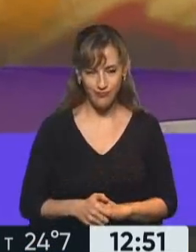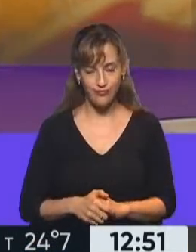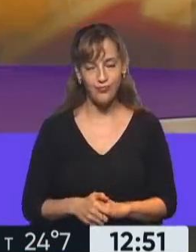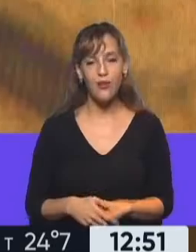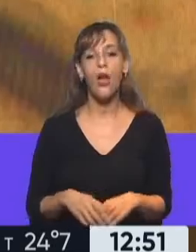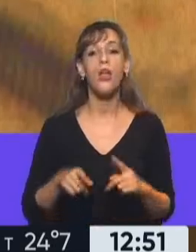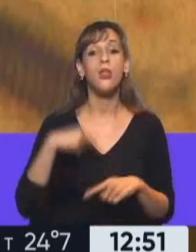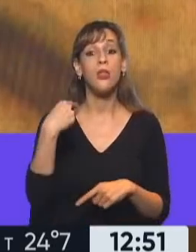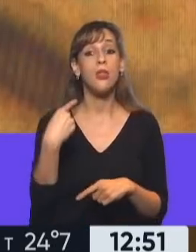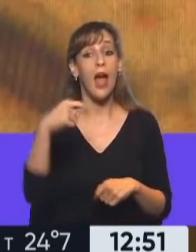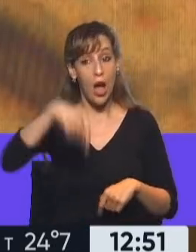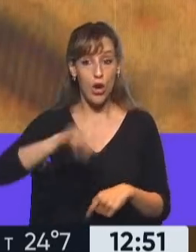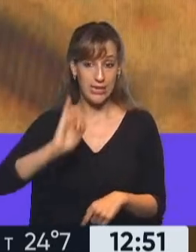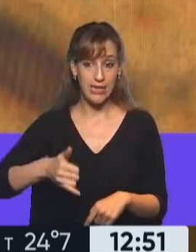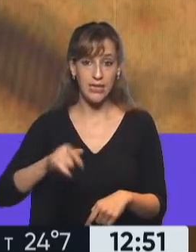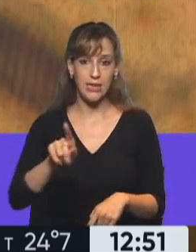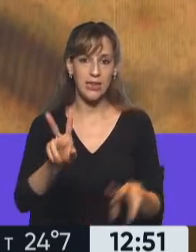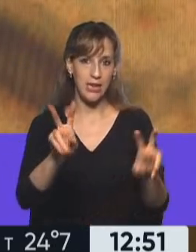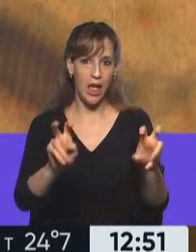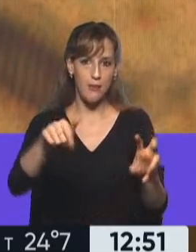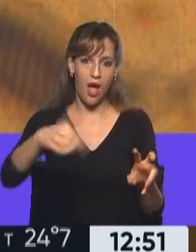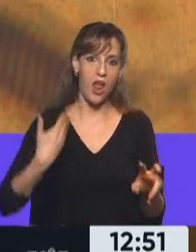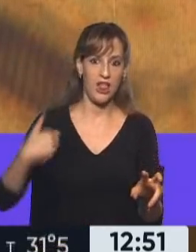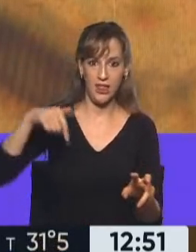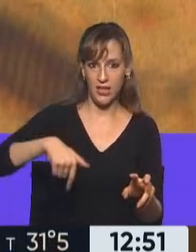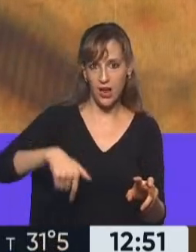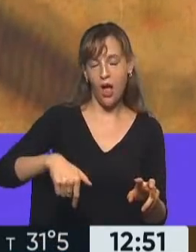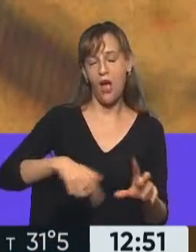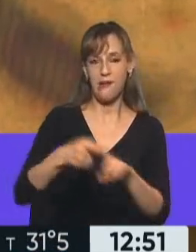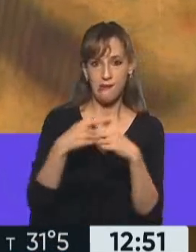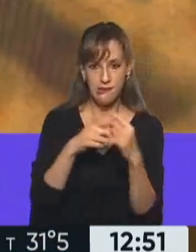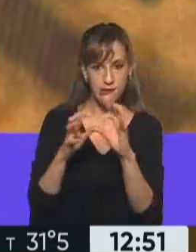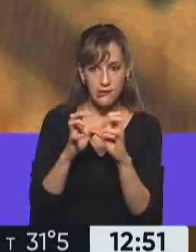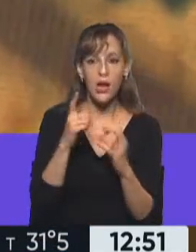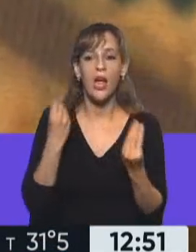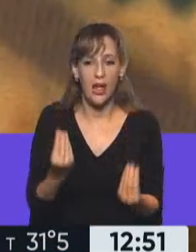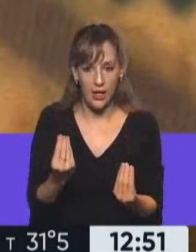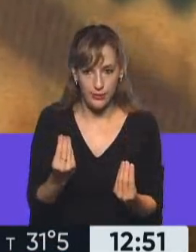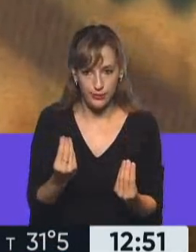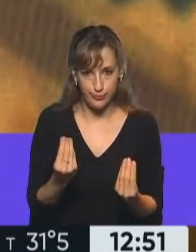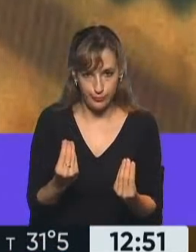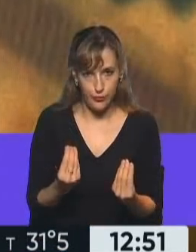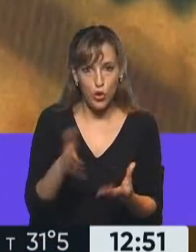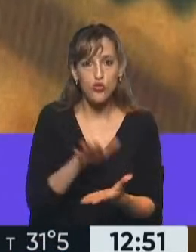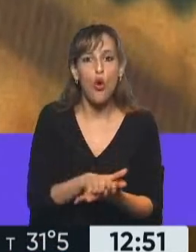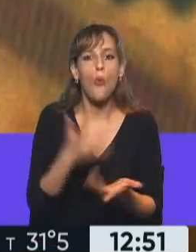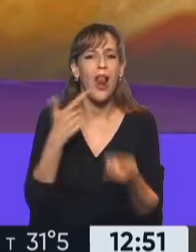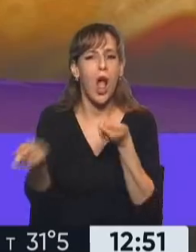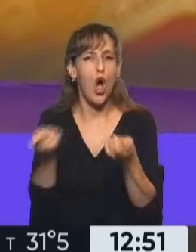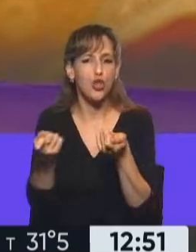a la discusión que en este momento está teniendo la Argentina, que es en relación a las metas de déficit negociadas.